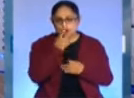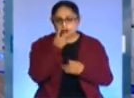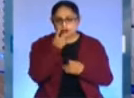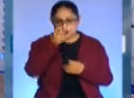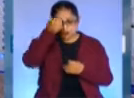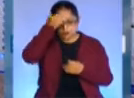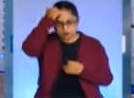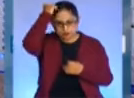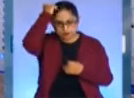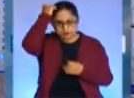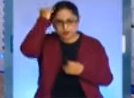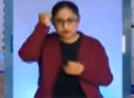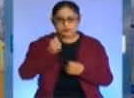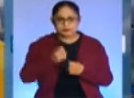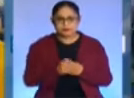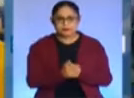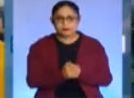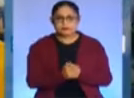Ramírez Bedoya.